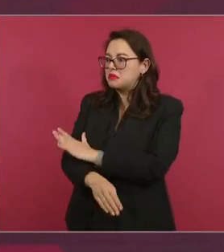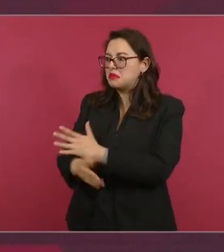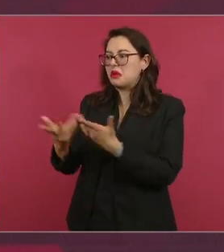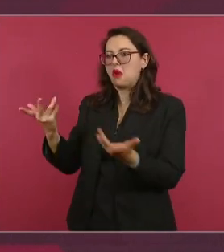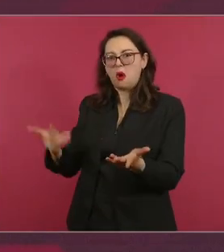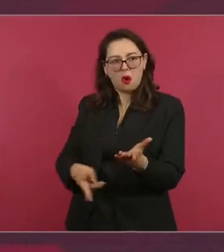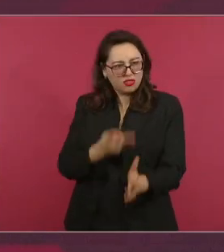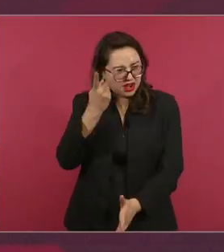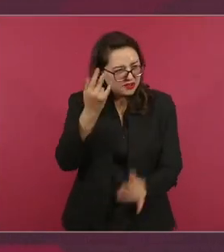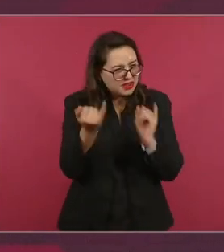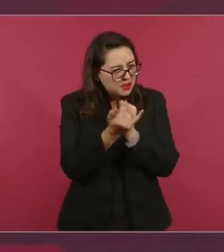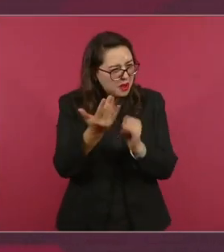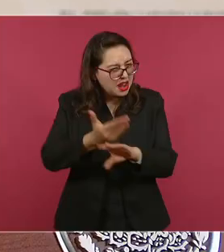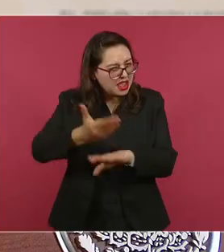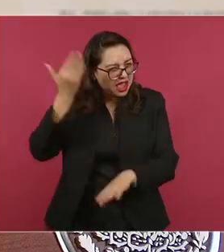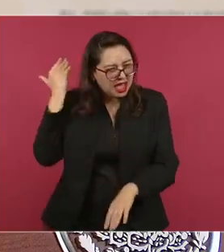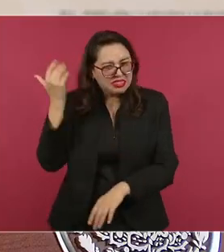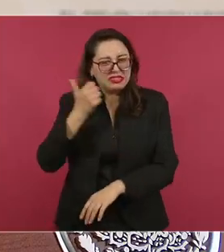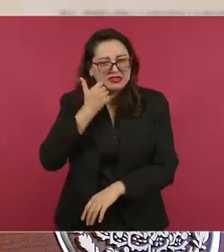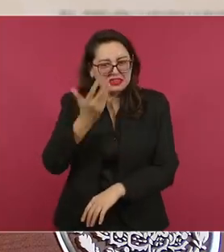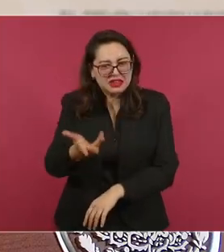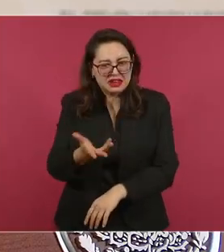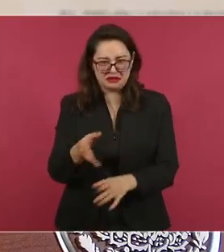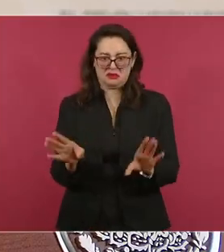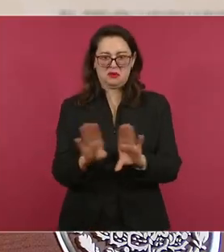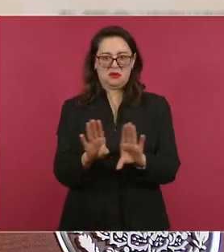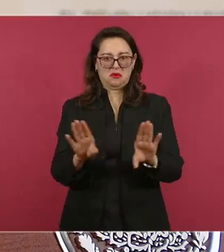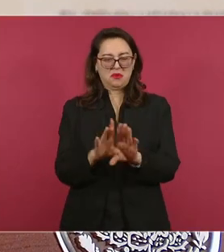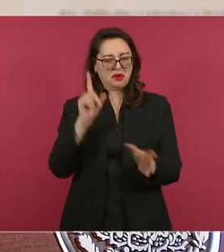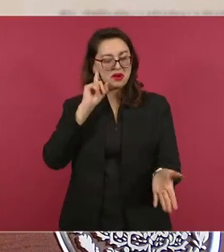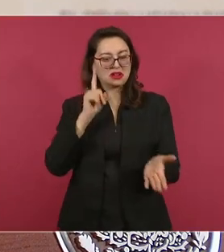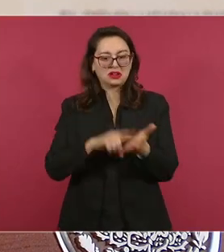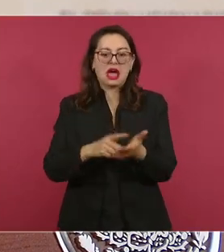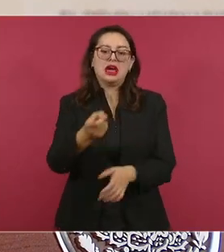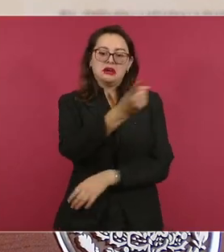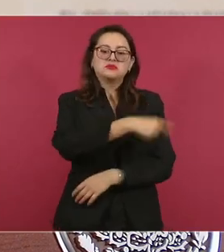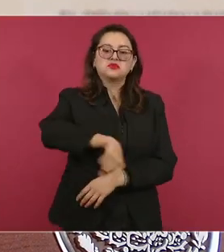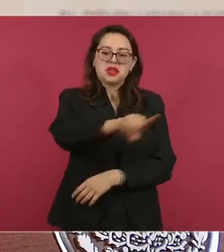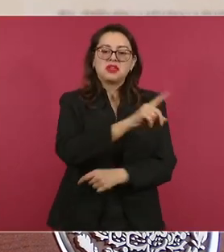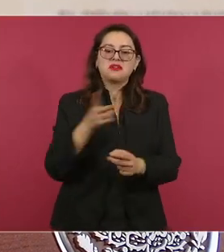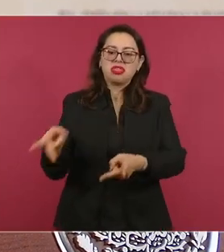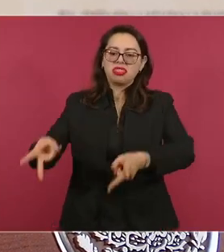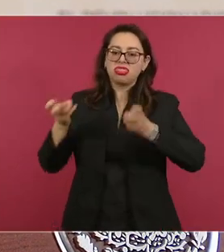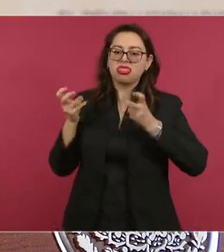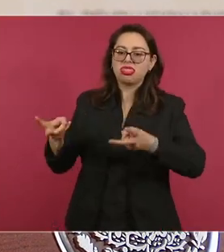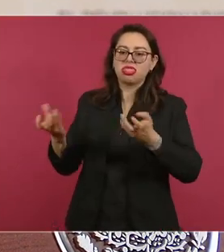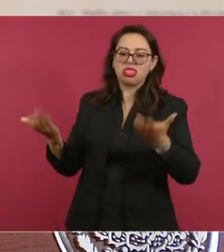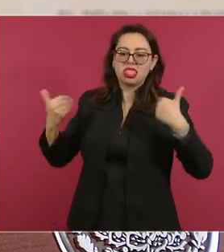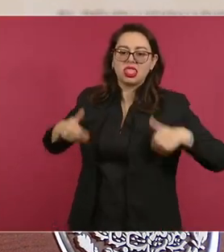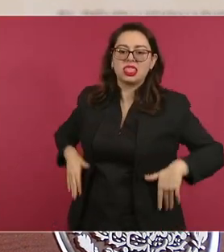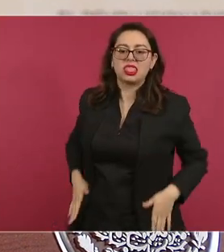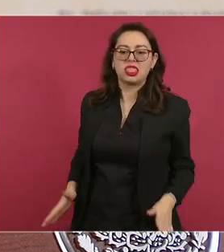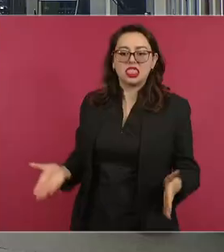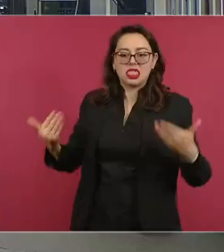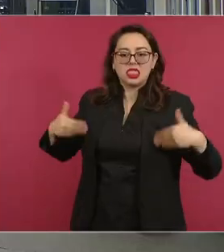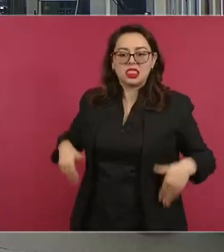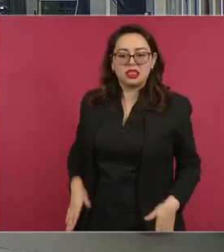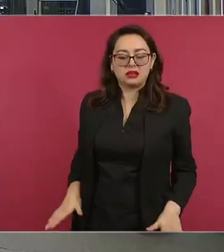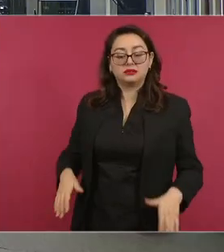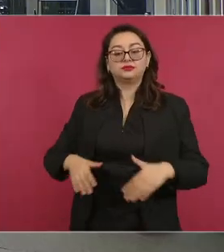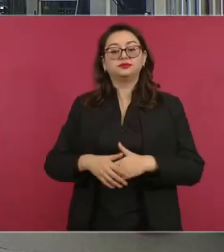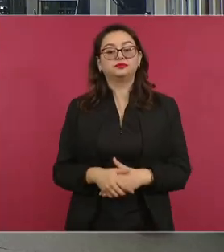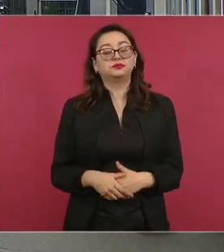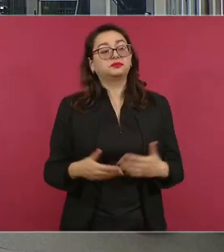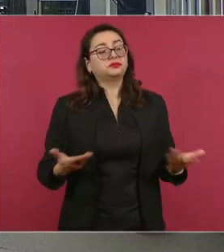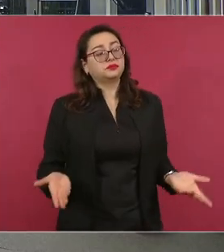solamente ¿sí? los que se dedicaban a robar y a saquear. ¿Ve bien entonces esta inversión